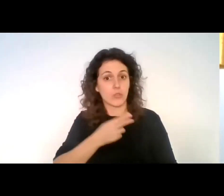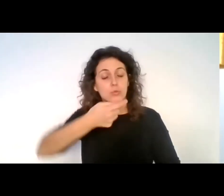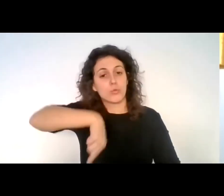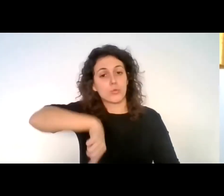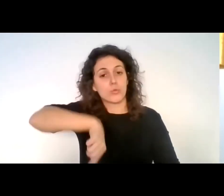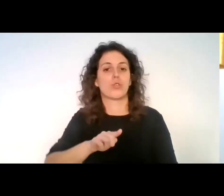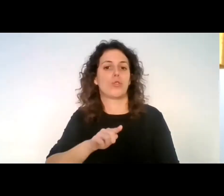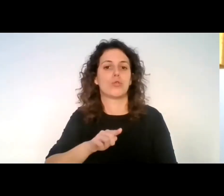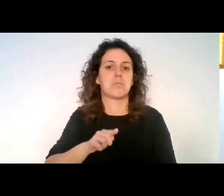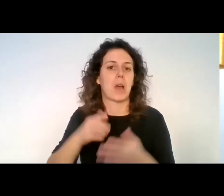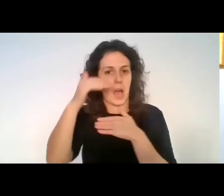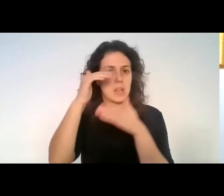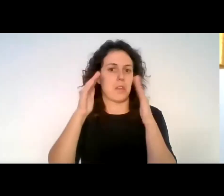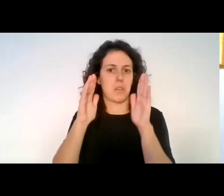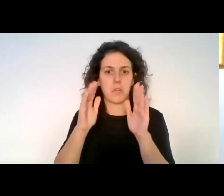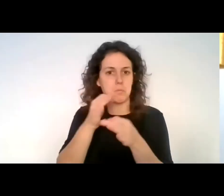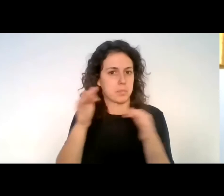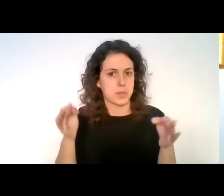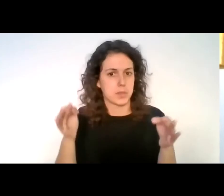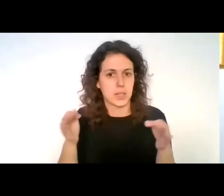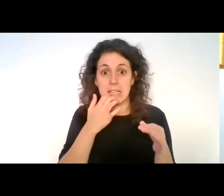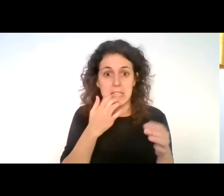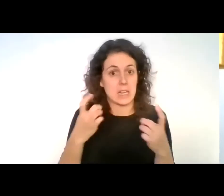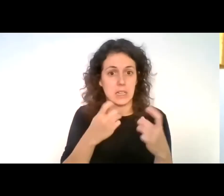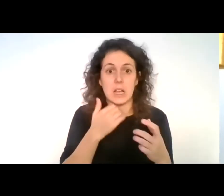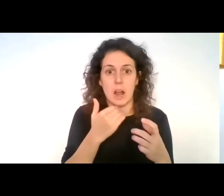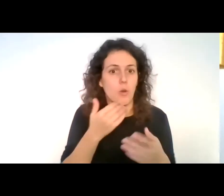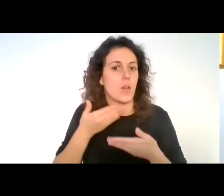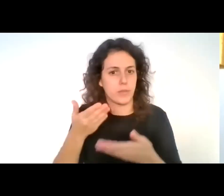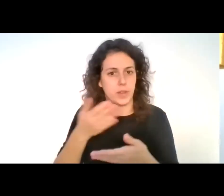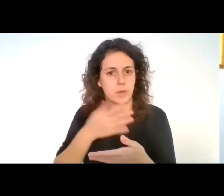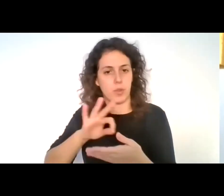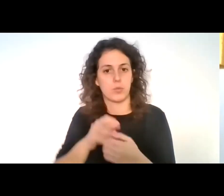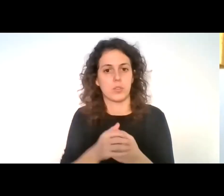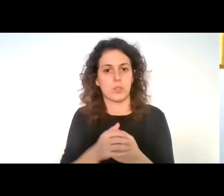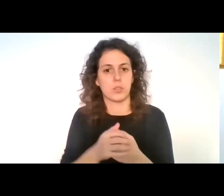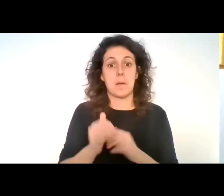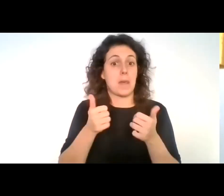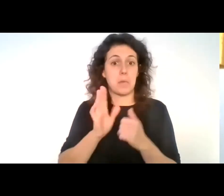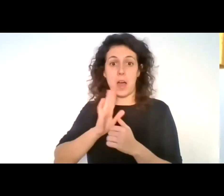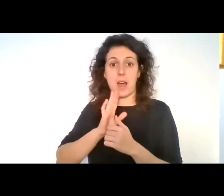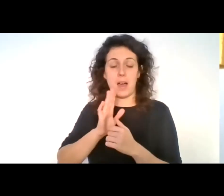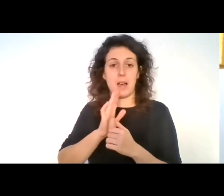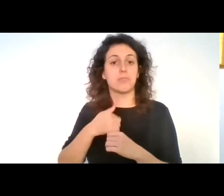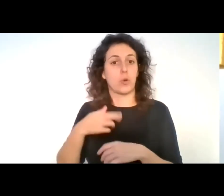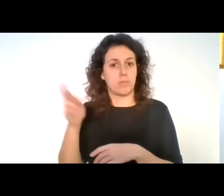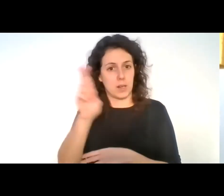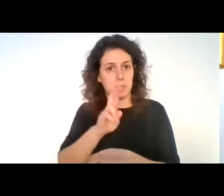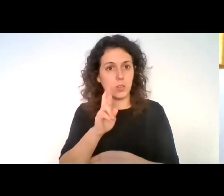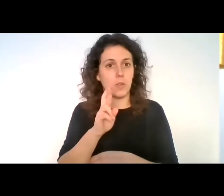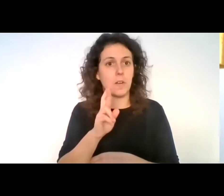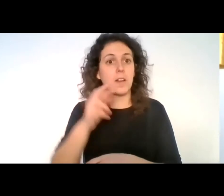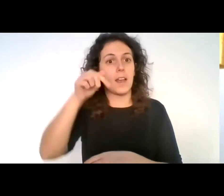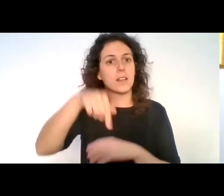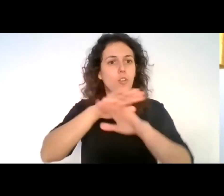su disposición para ayudarles si en algo podemos hacerlo. Como les decía al inicio, y me reitero, con esto